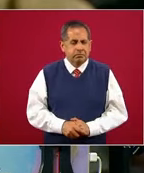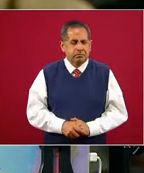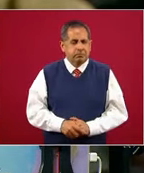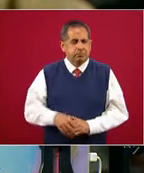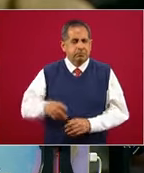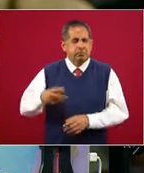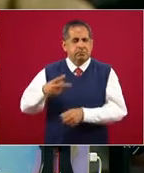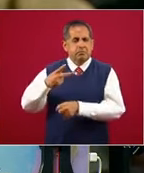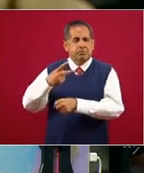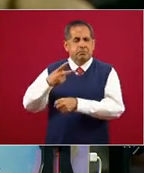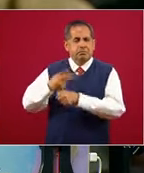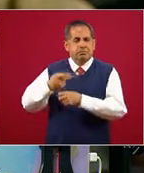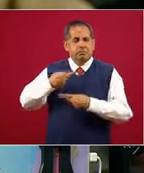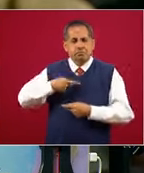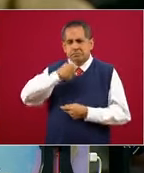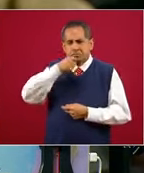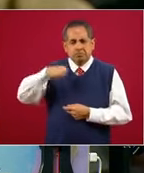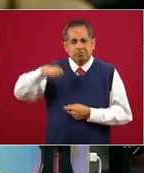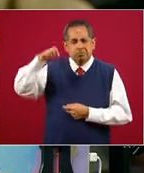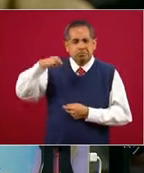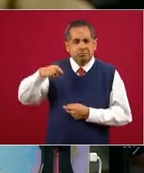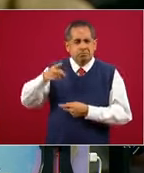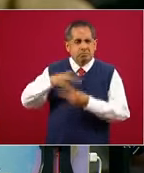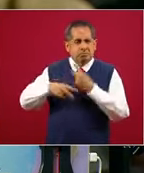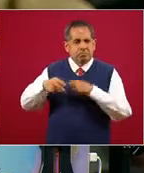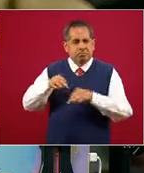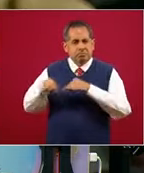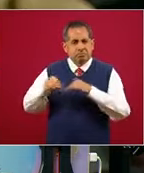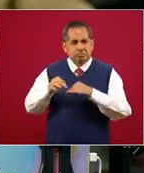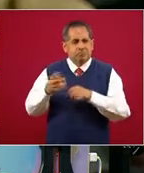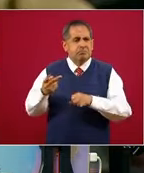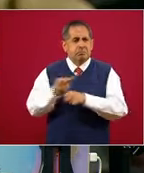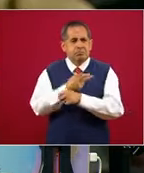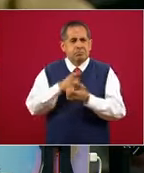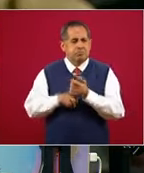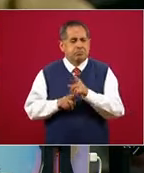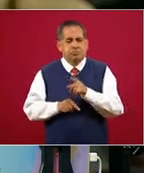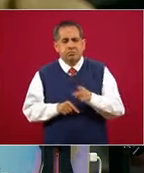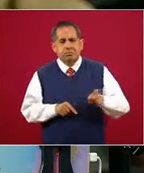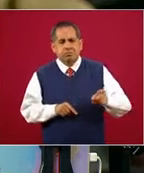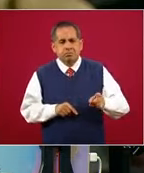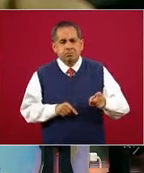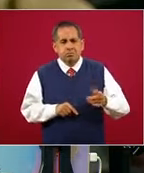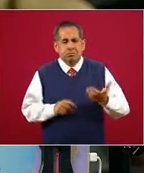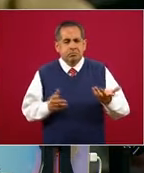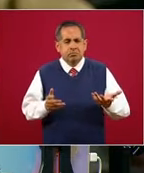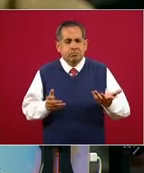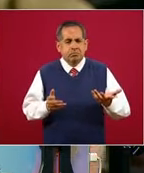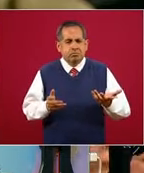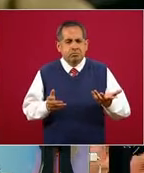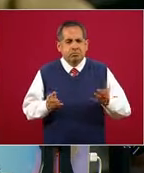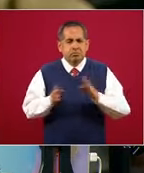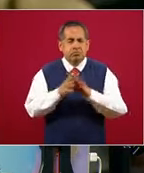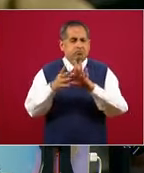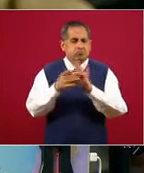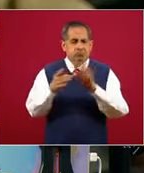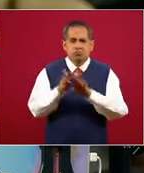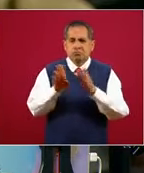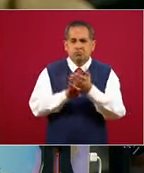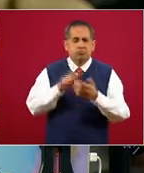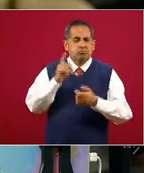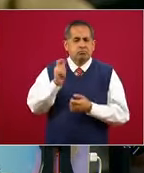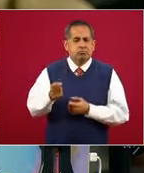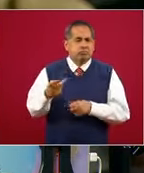mayores ya regresan a trabajar y hay mucha gente que está temerosa si hay alguna novedad, si se va a suspender o se va a